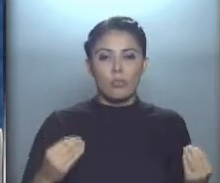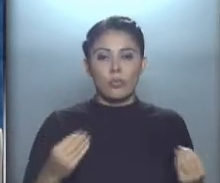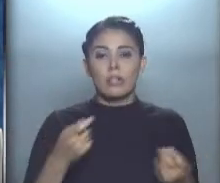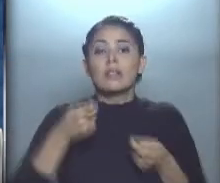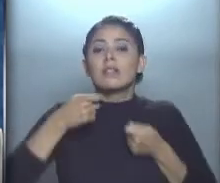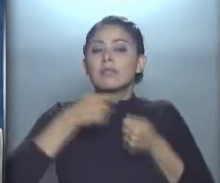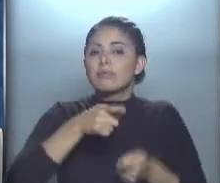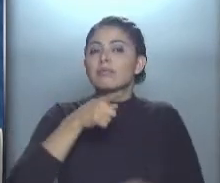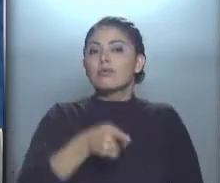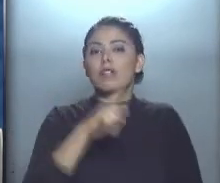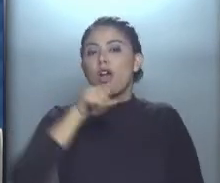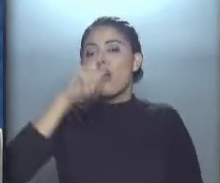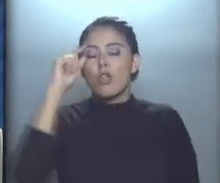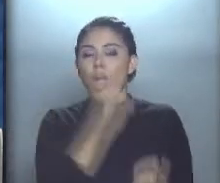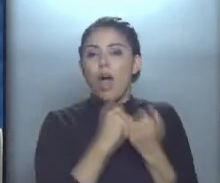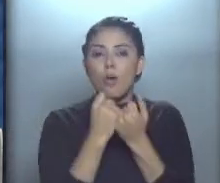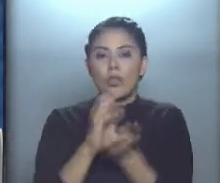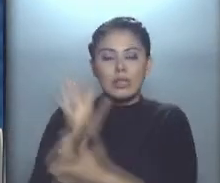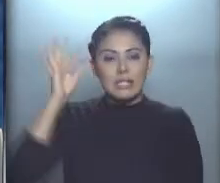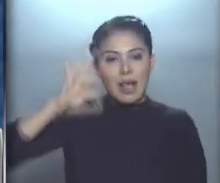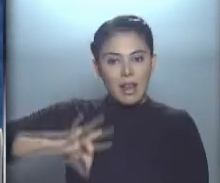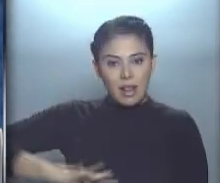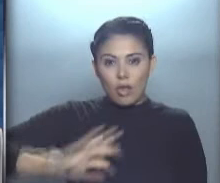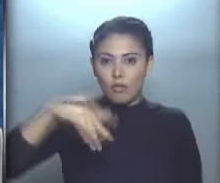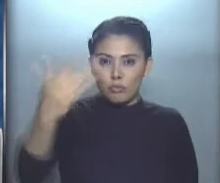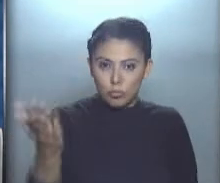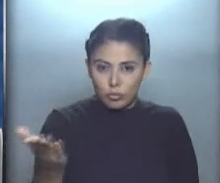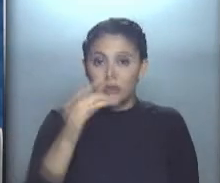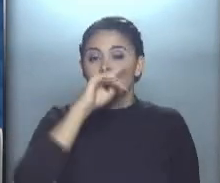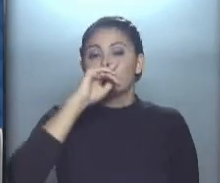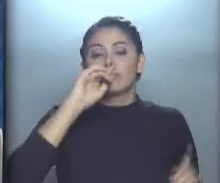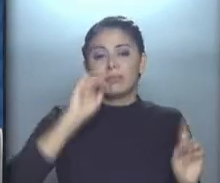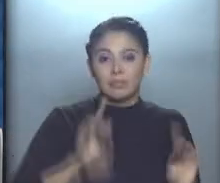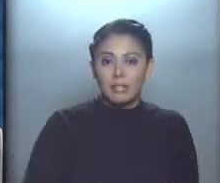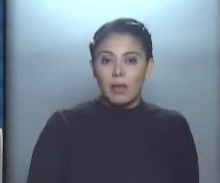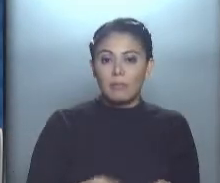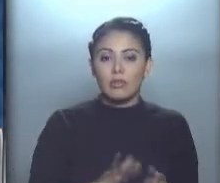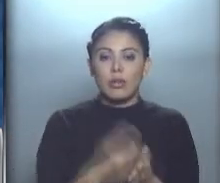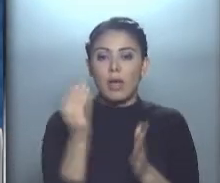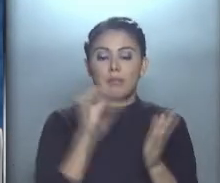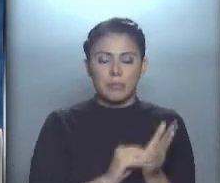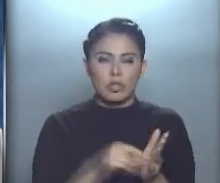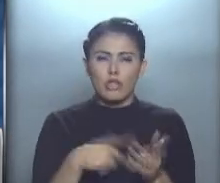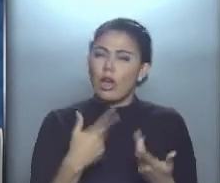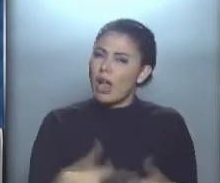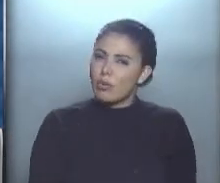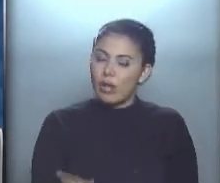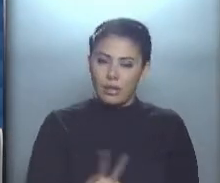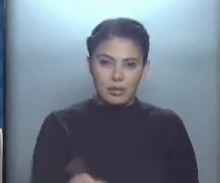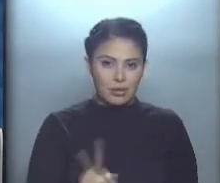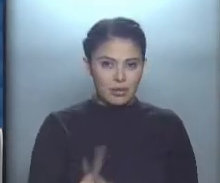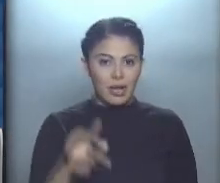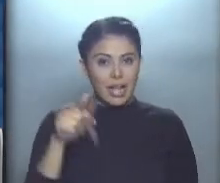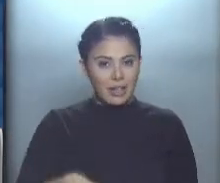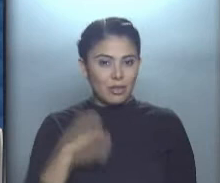vulnerar cualquier acuerdo de carácter salarial hacia el futuro y también desde el punto de vista del acuerdo de precios. No es casualidad. Esto es